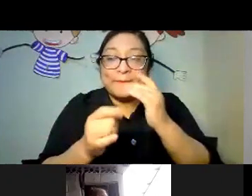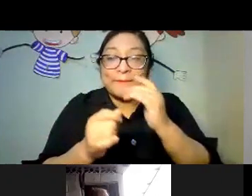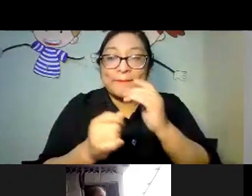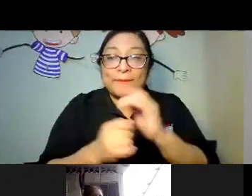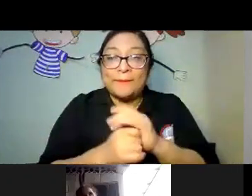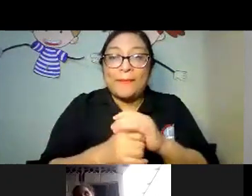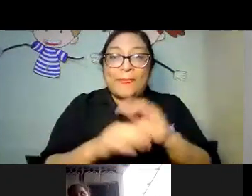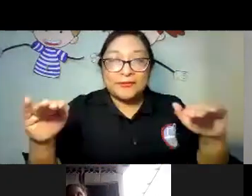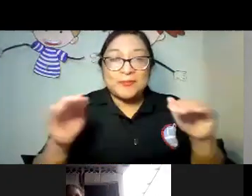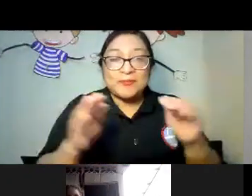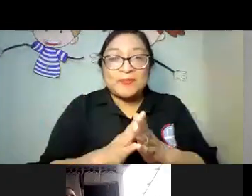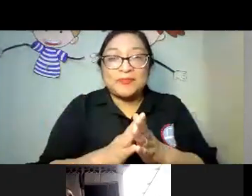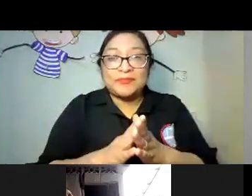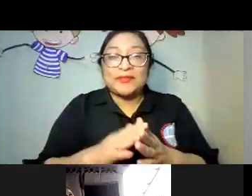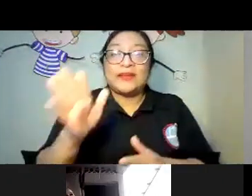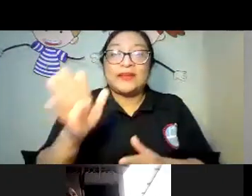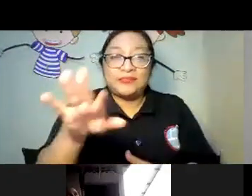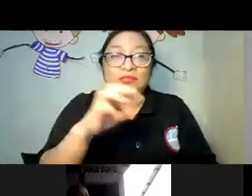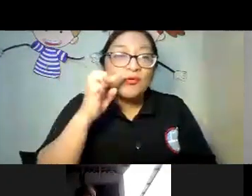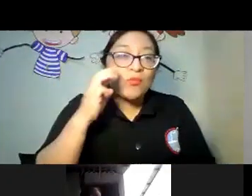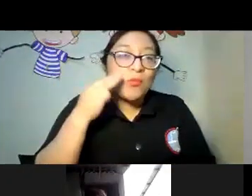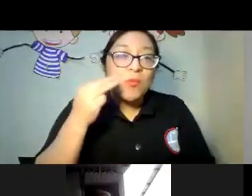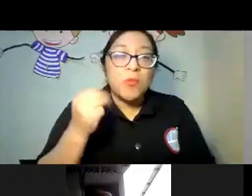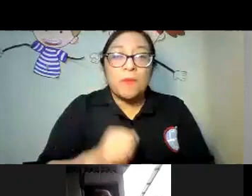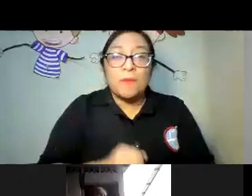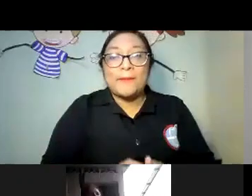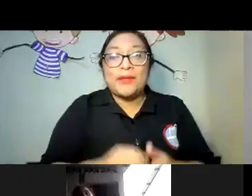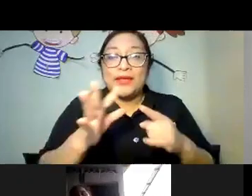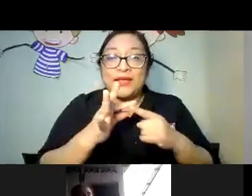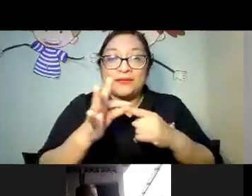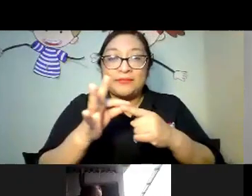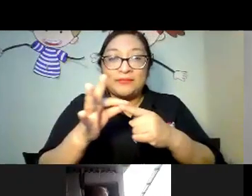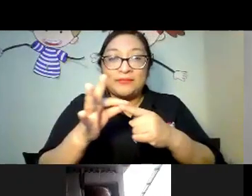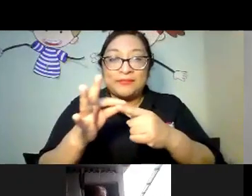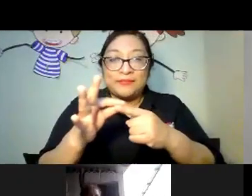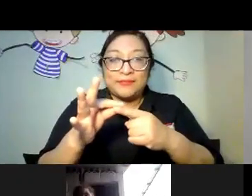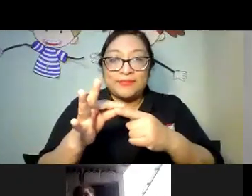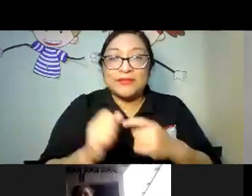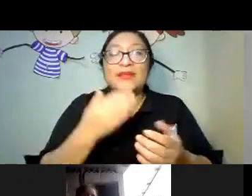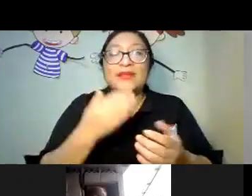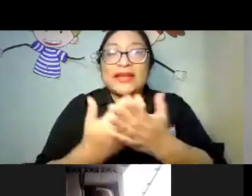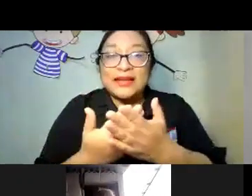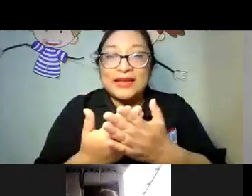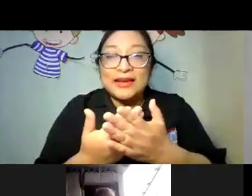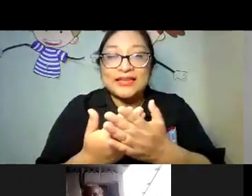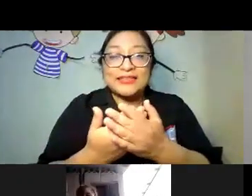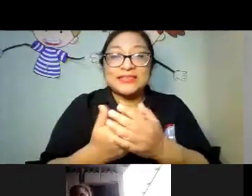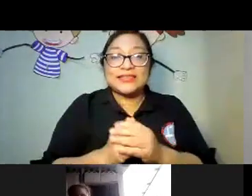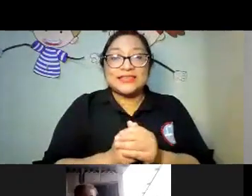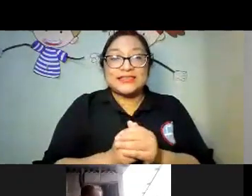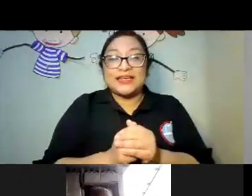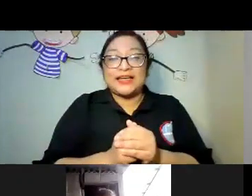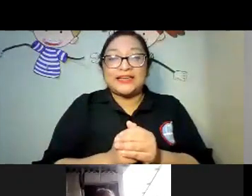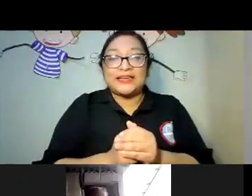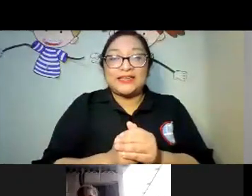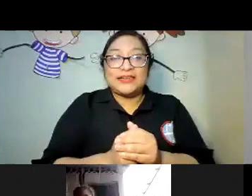y a ustedes, señores padres de familia, pero especialmente esta vez agradecemos al profesor Marco Antonio de